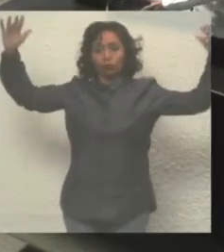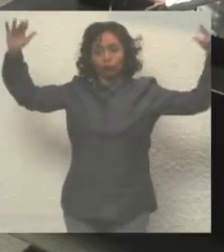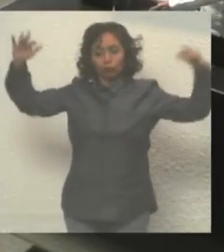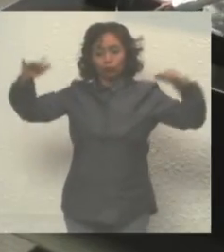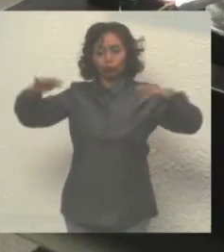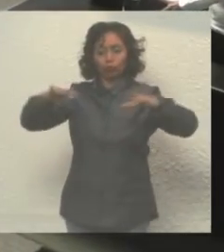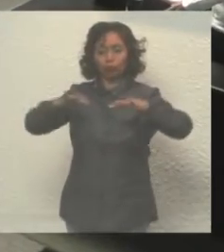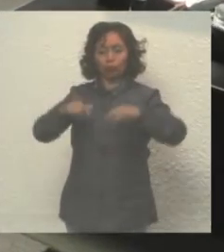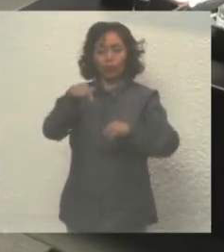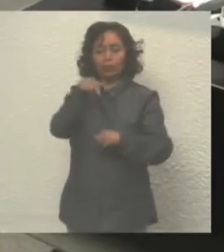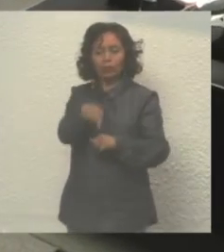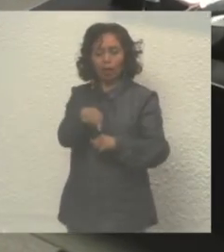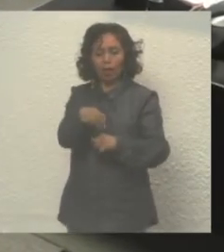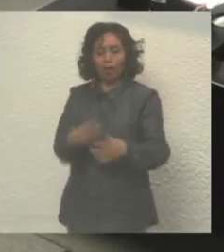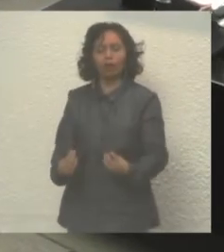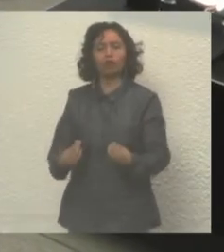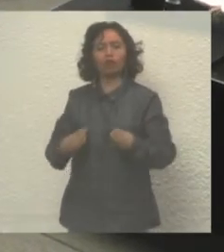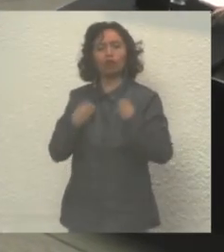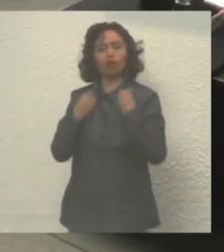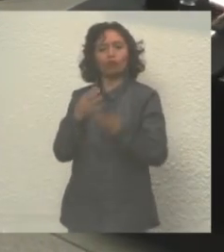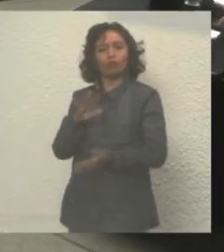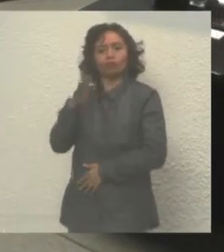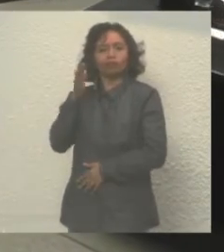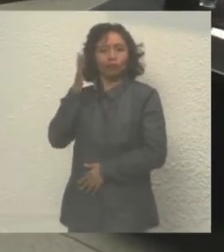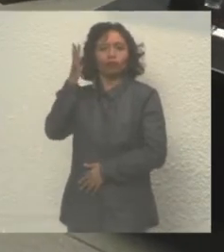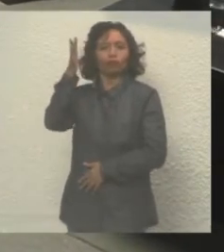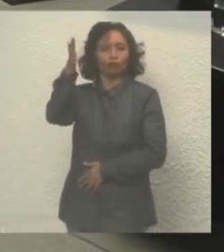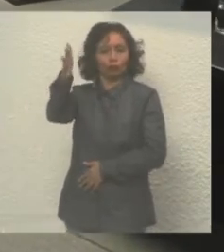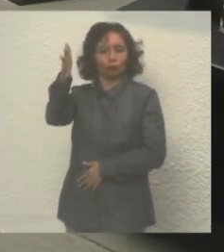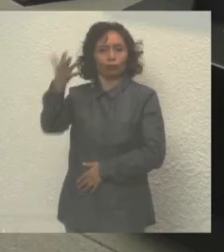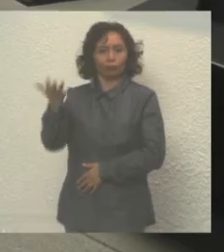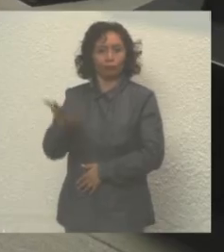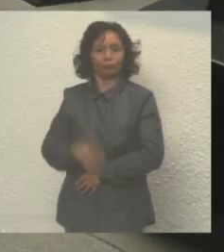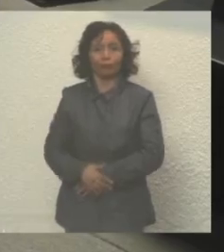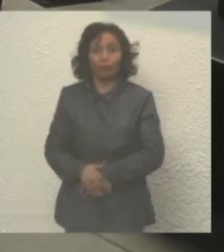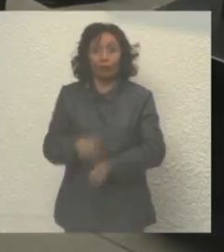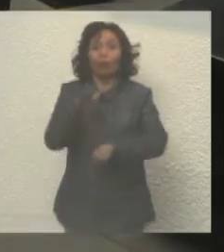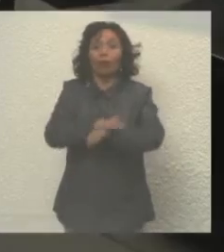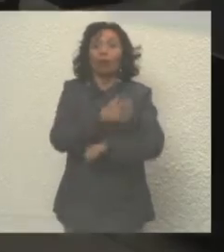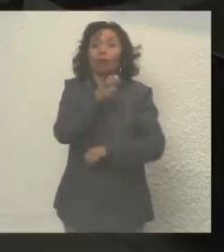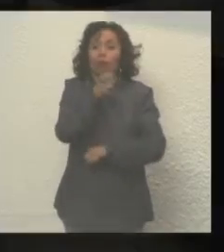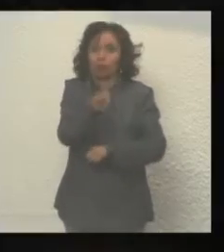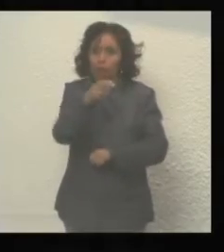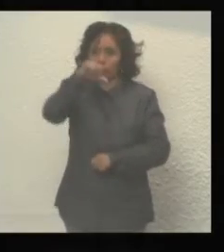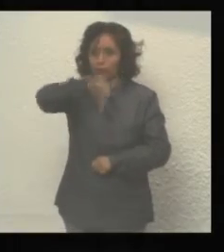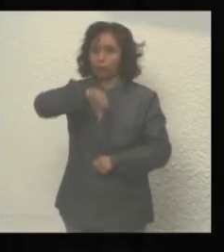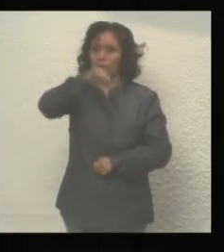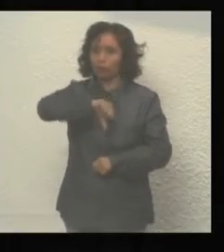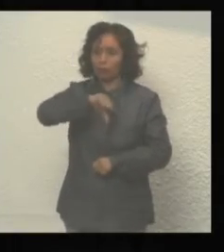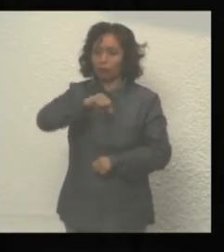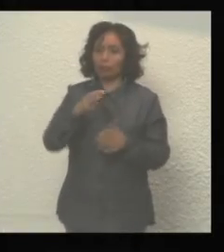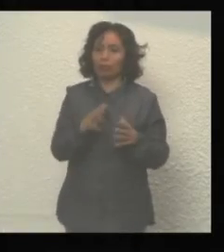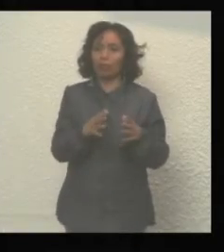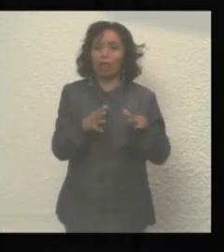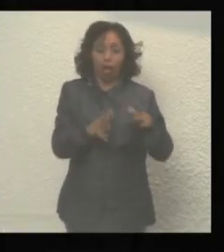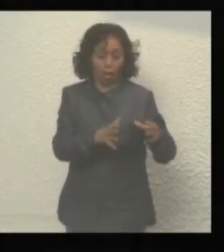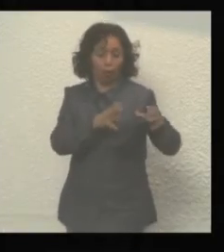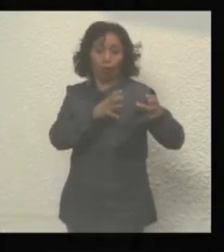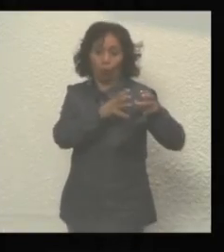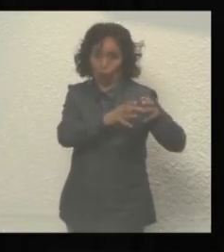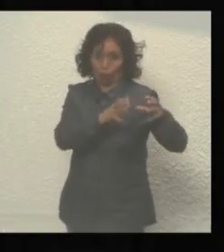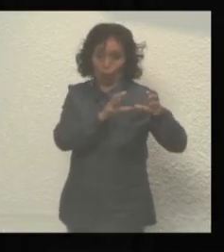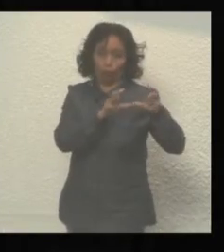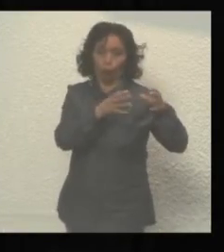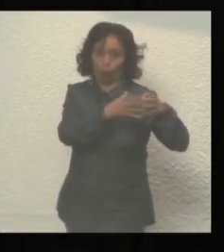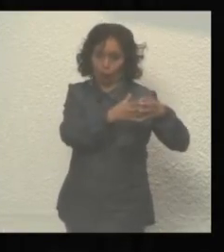a encontrar un modelo para su futuro de vida. Y es por ello que hoy el Congreso del Estado ha